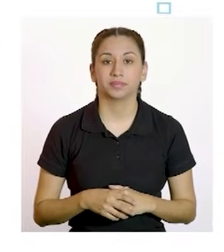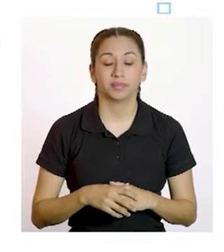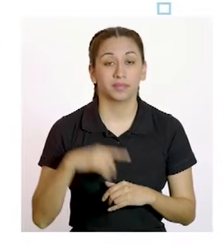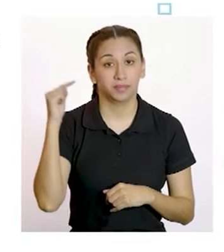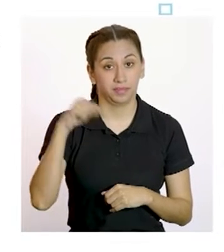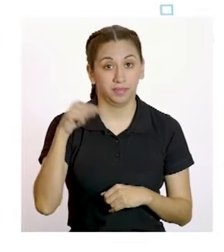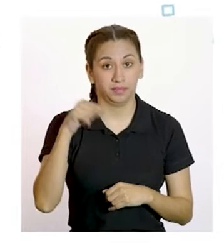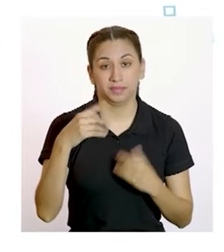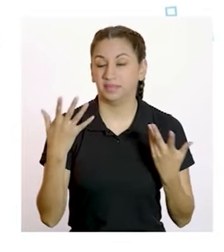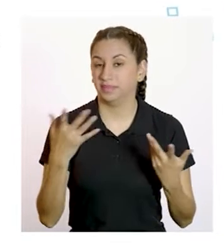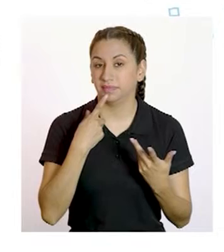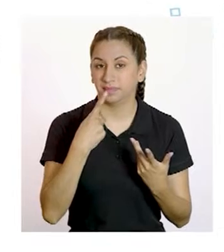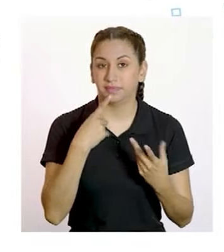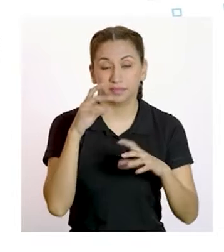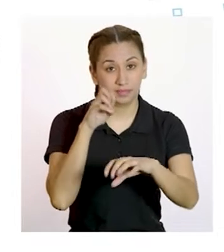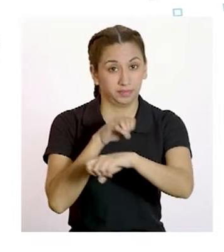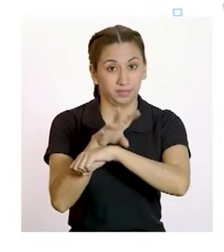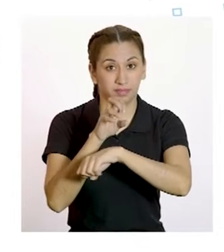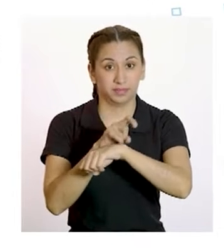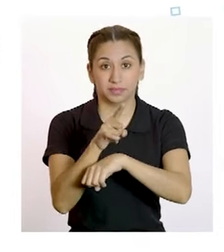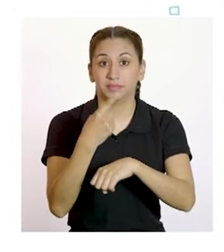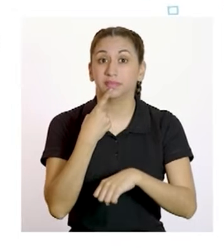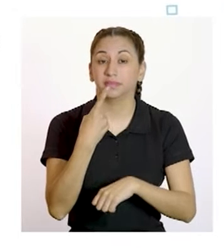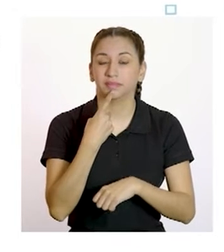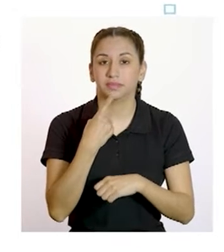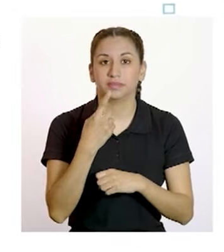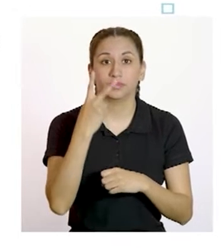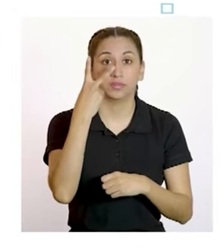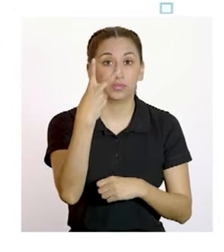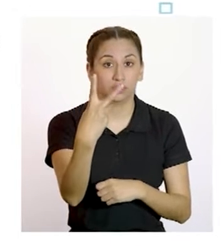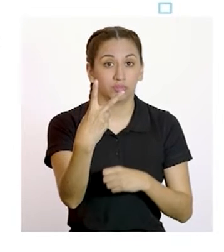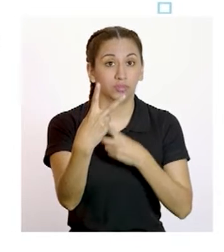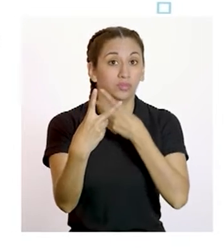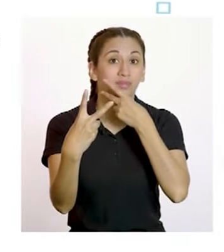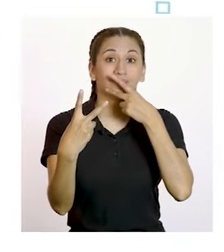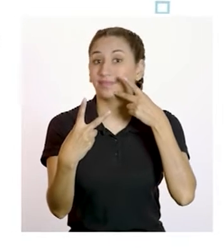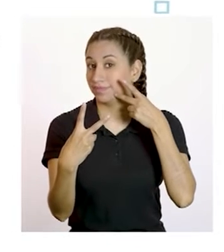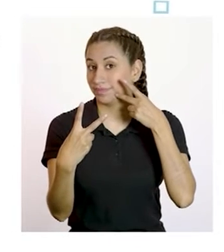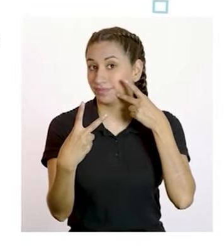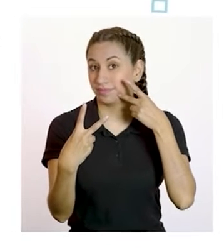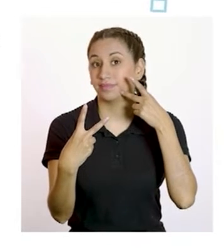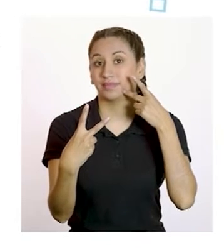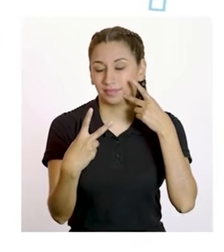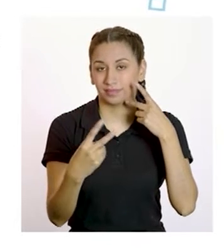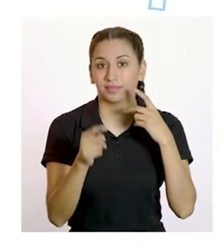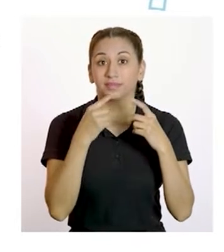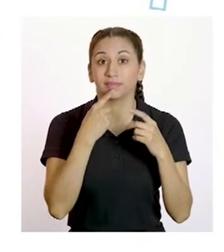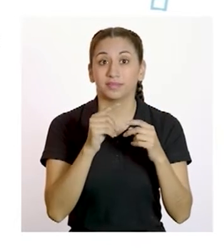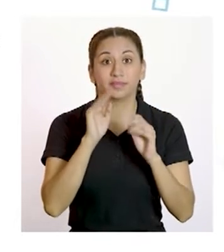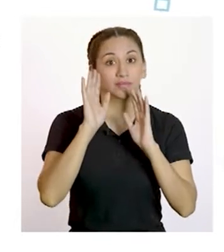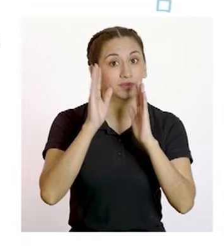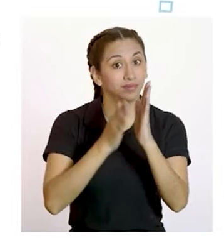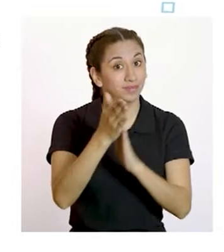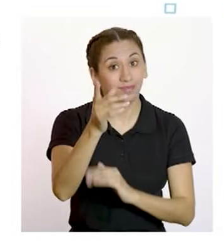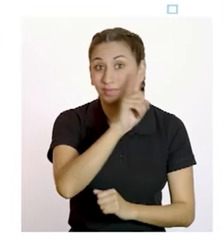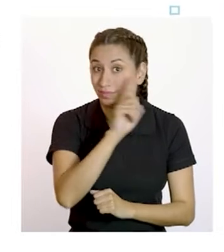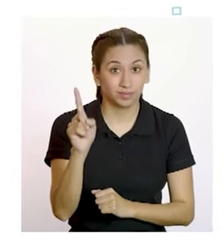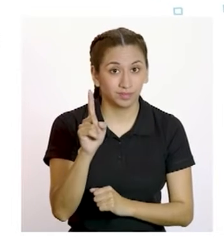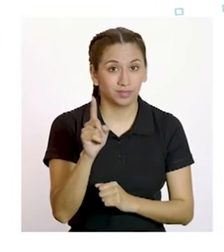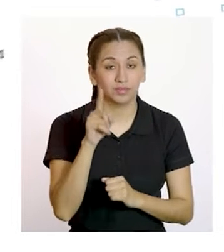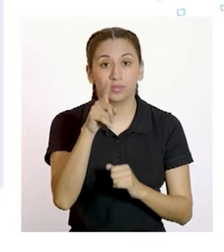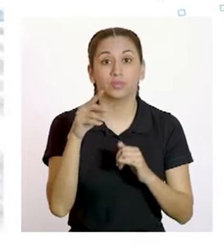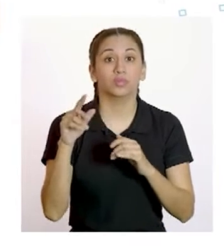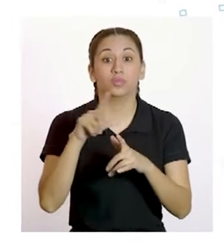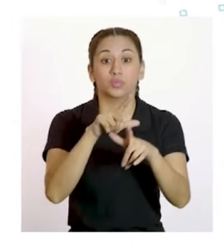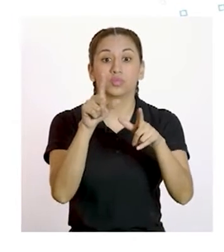personas. En este caso, la recomendación incluye dos verbos en su modo imperativo: evita y